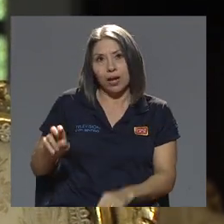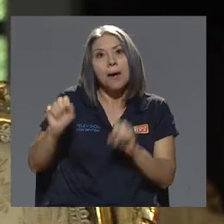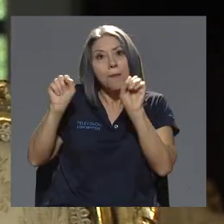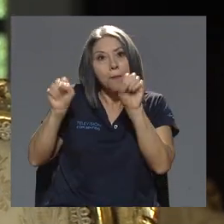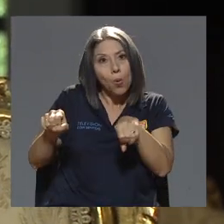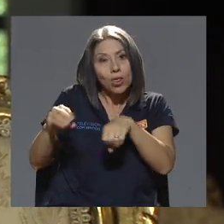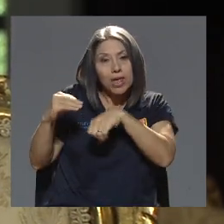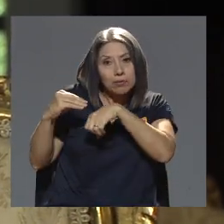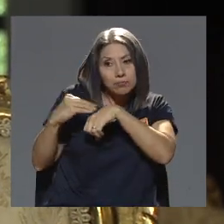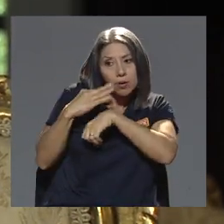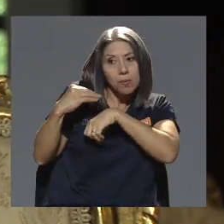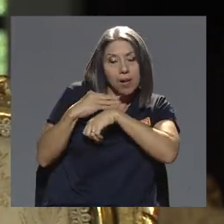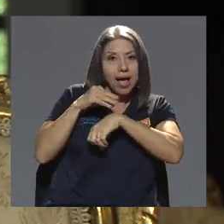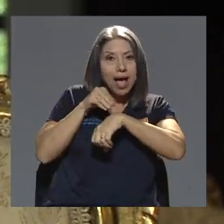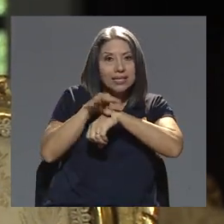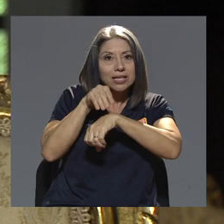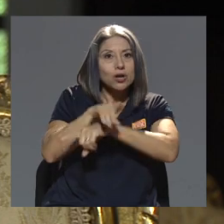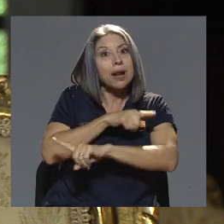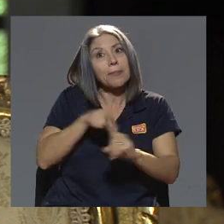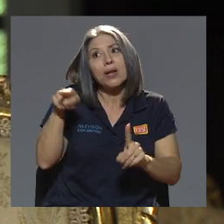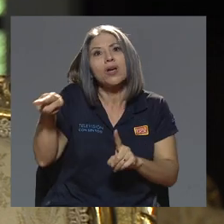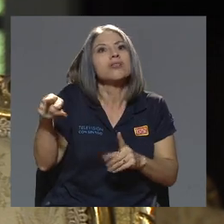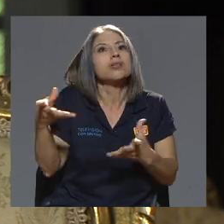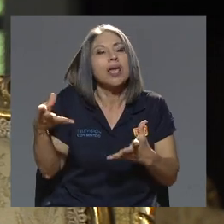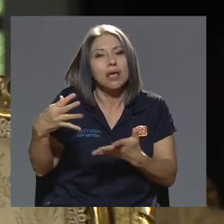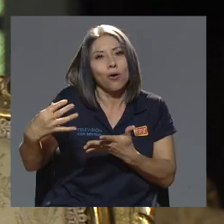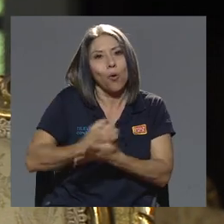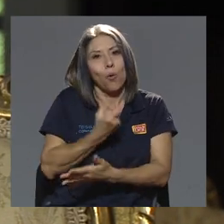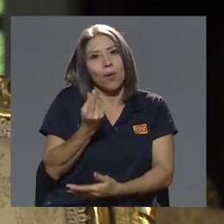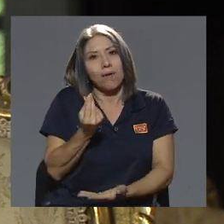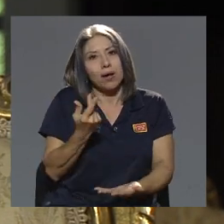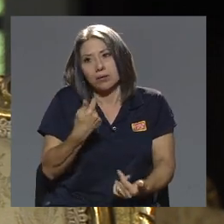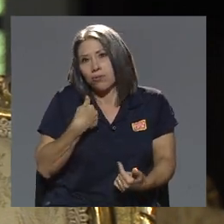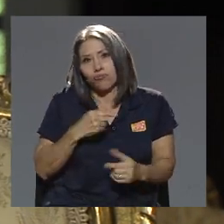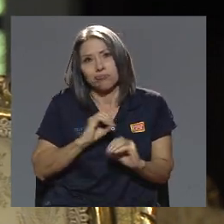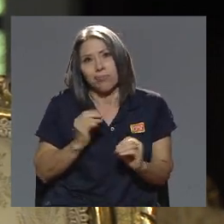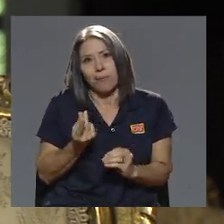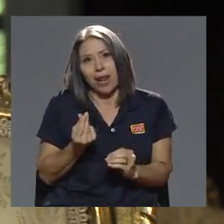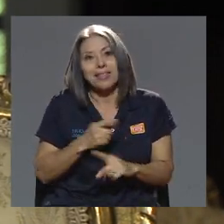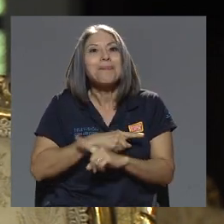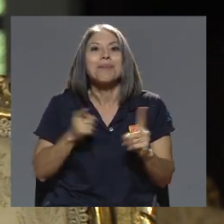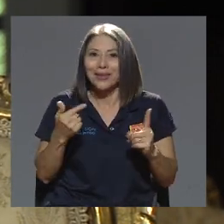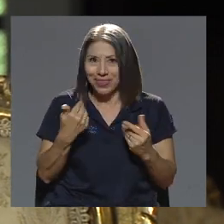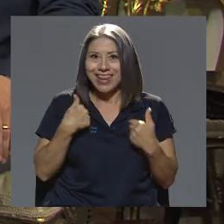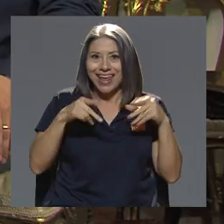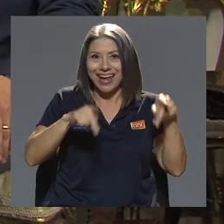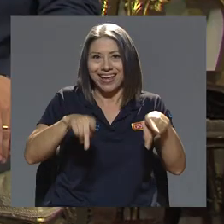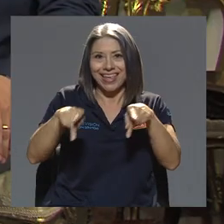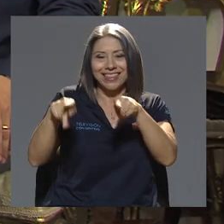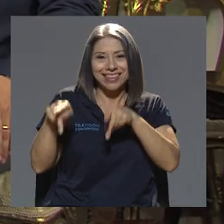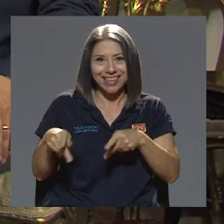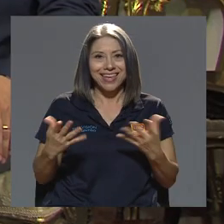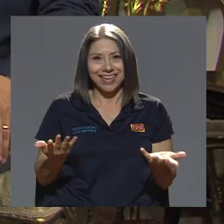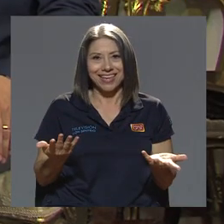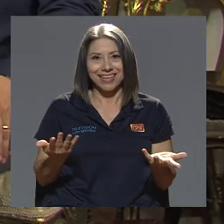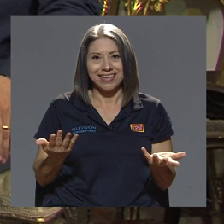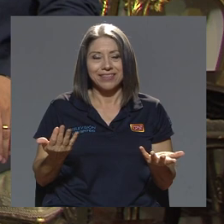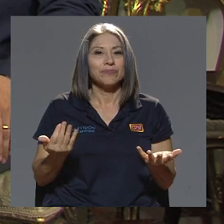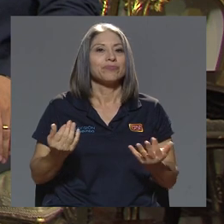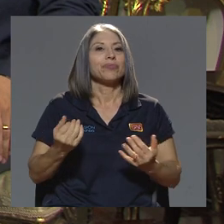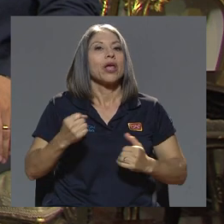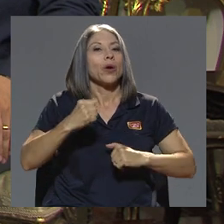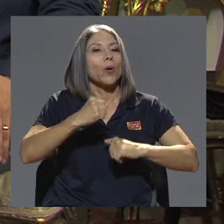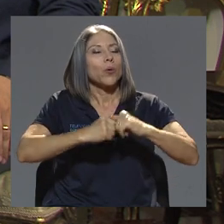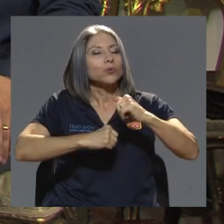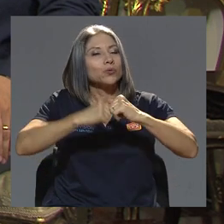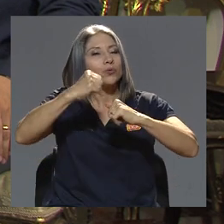asesorar, nos cobraban. Y para eso yo no tenía plata, pero sí tenía gente. La construcción fue